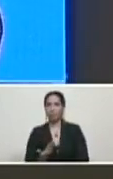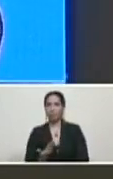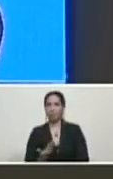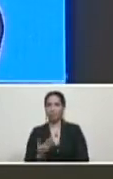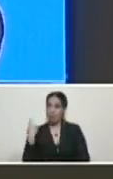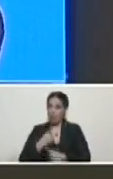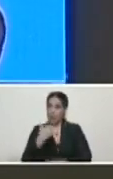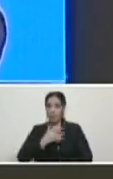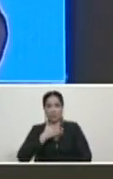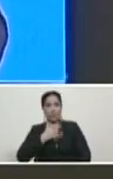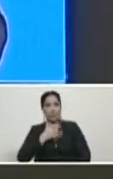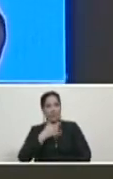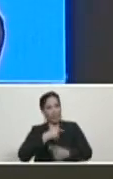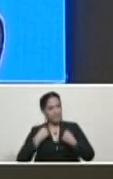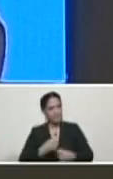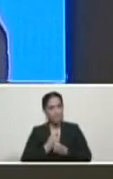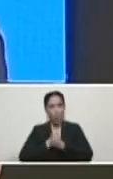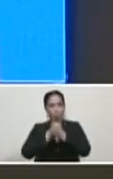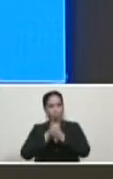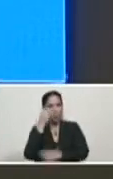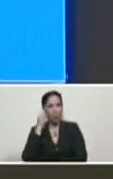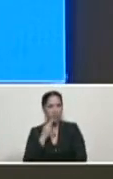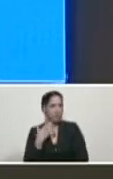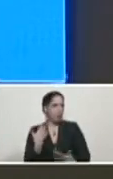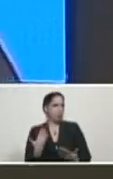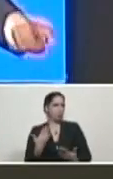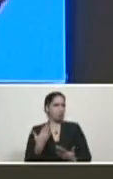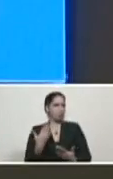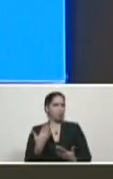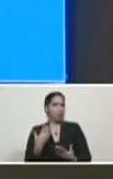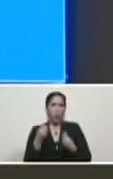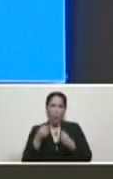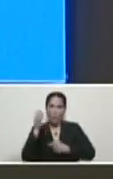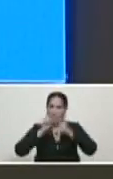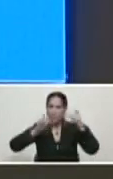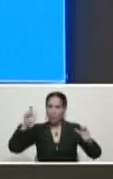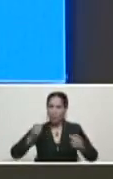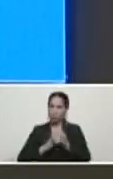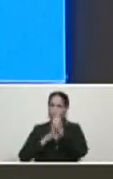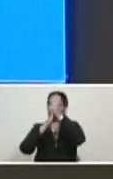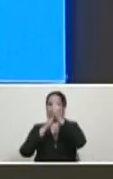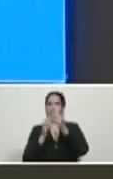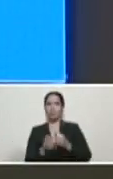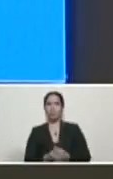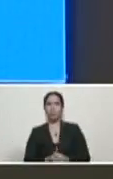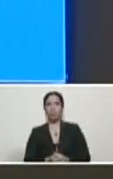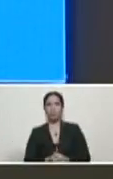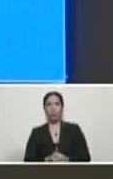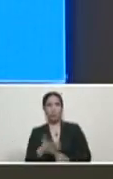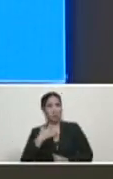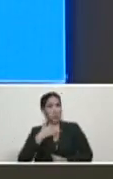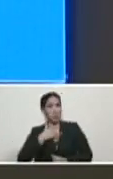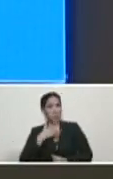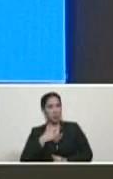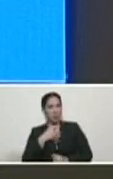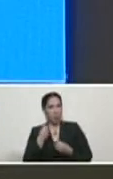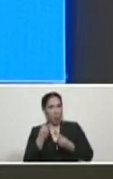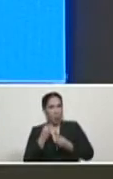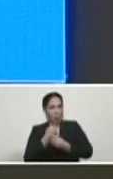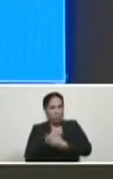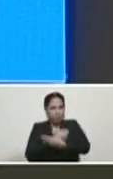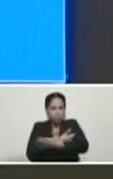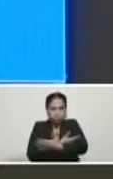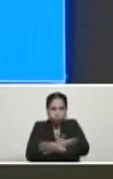Quien no sienta amor por Bolívar, por la gesta heroica, quien no sienta que la fibra se